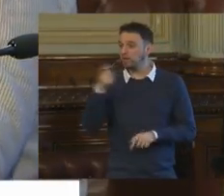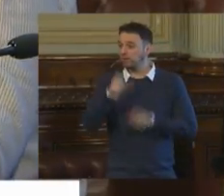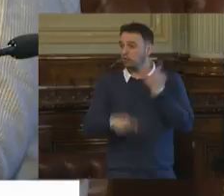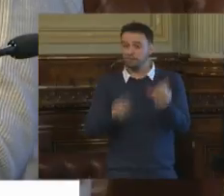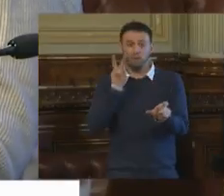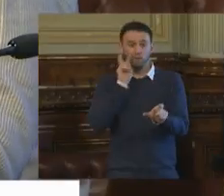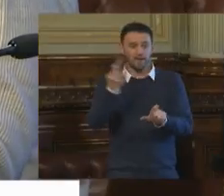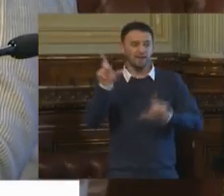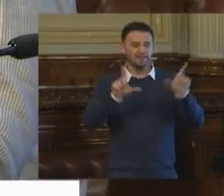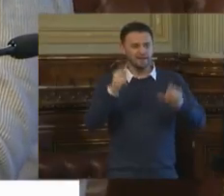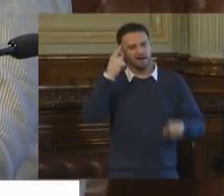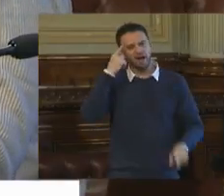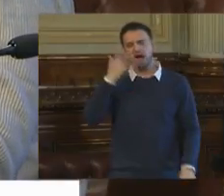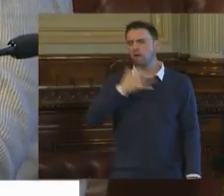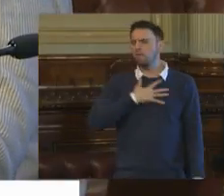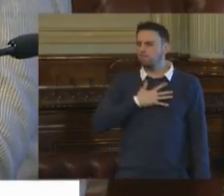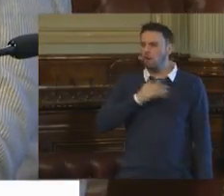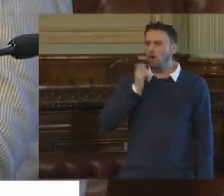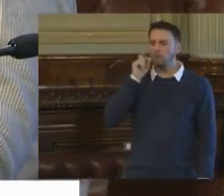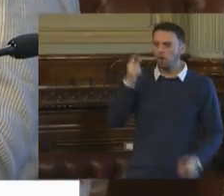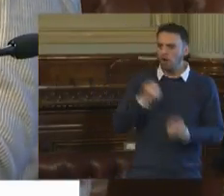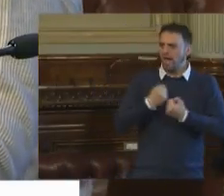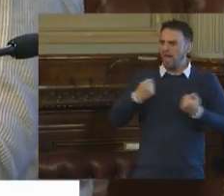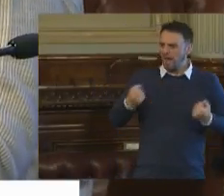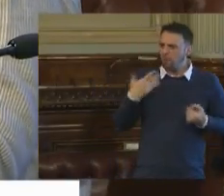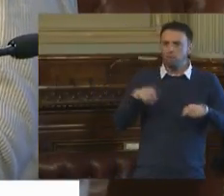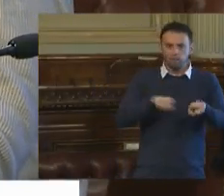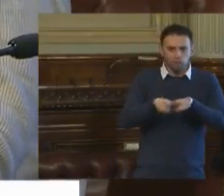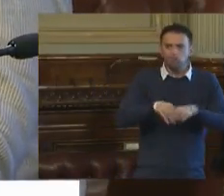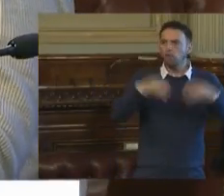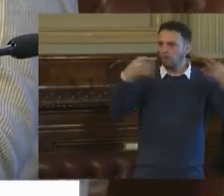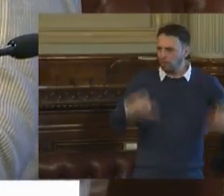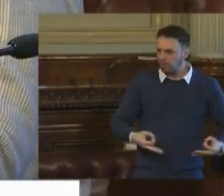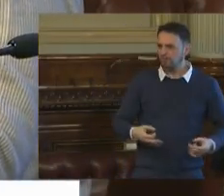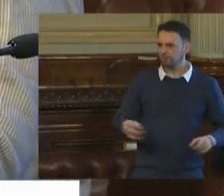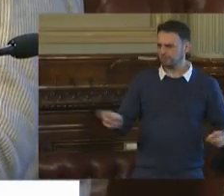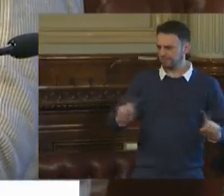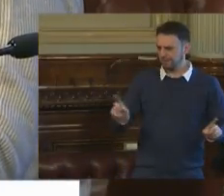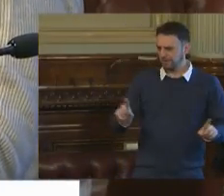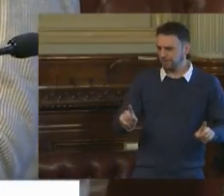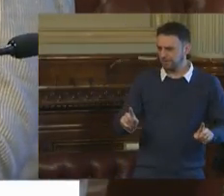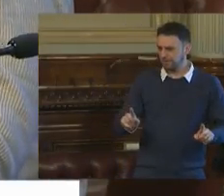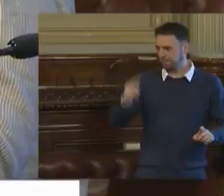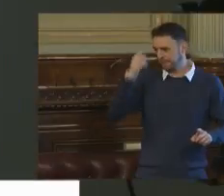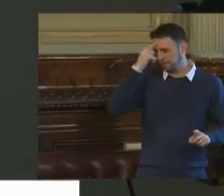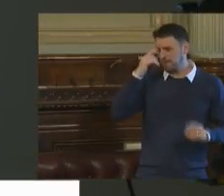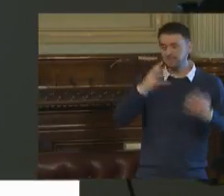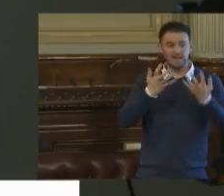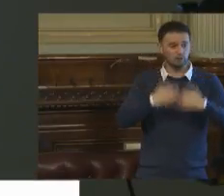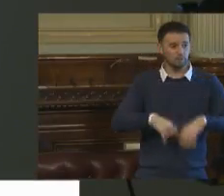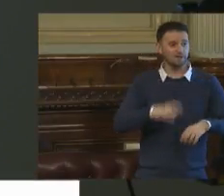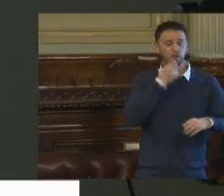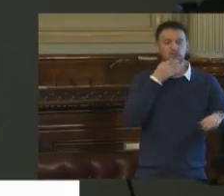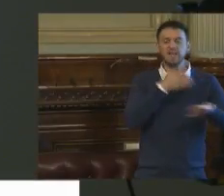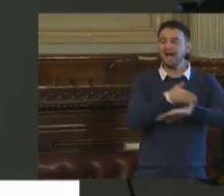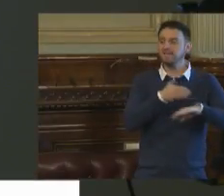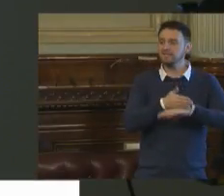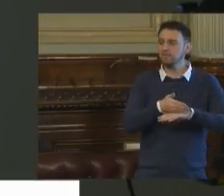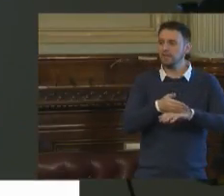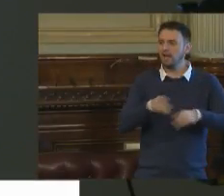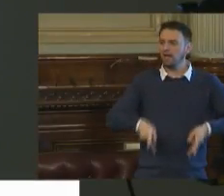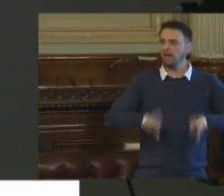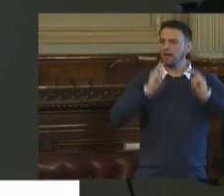ejerzan el derecho lo importante era que la universidad tuviera rampas de la universidad tuviera ascensores que tuviera sistemas alternativos de